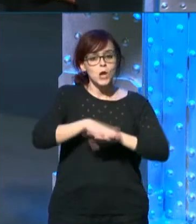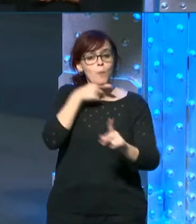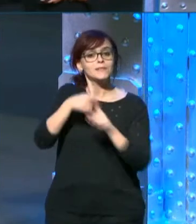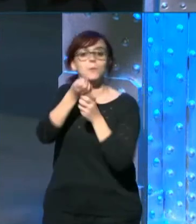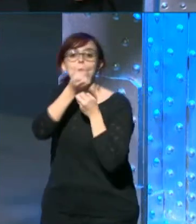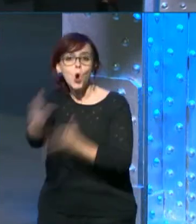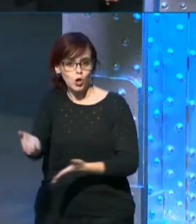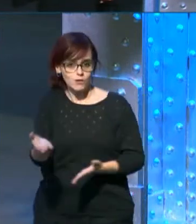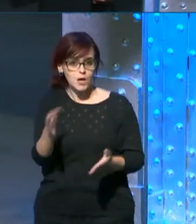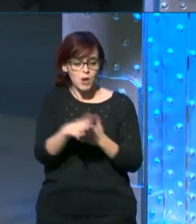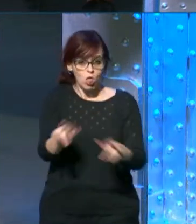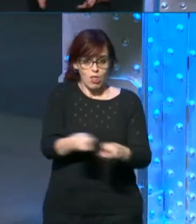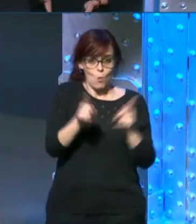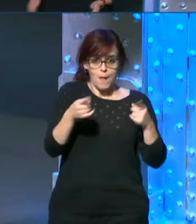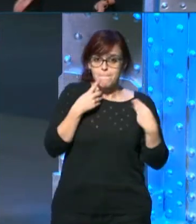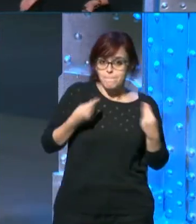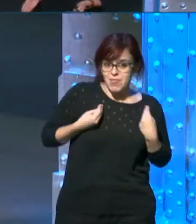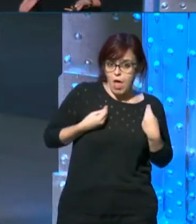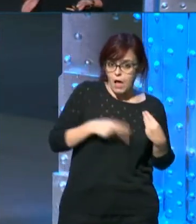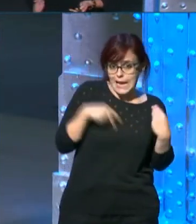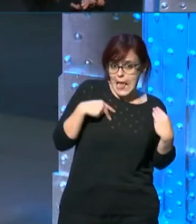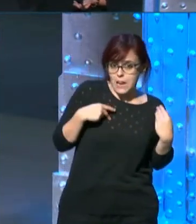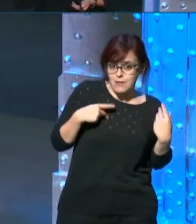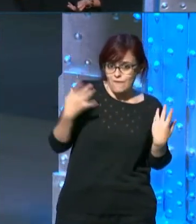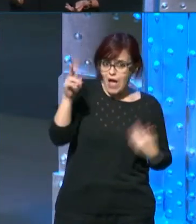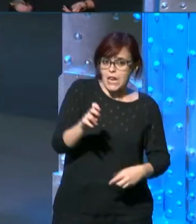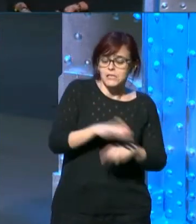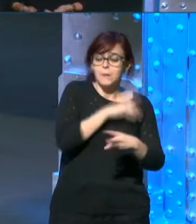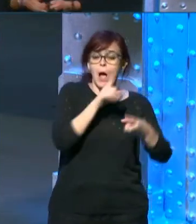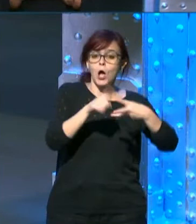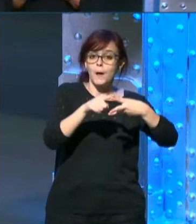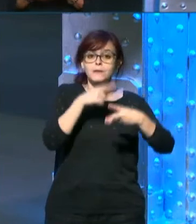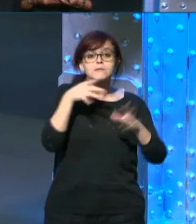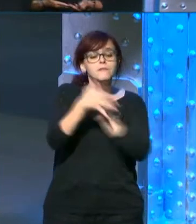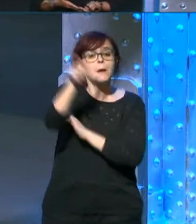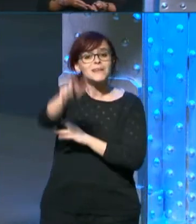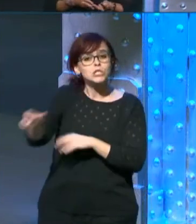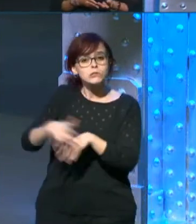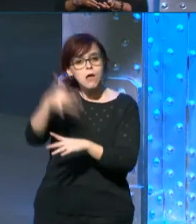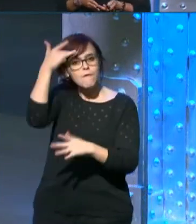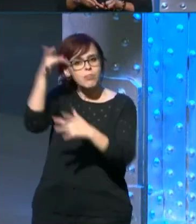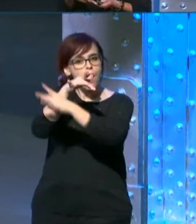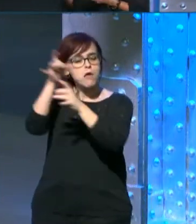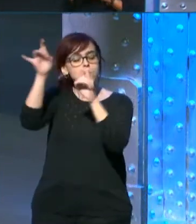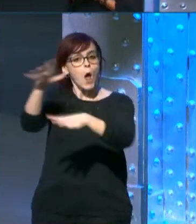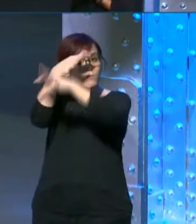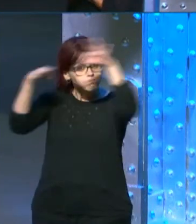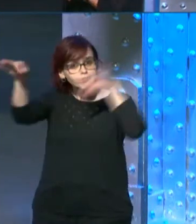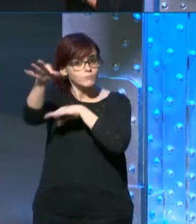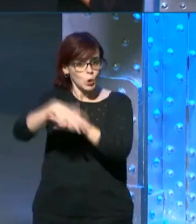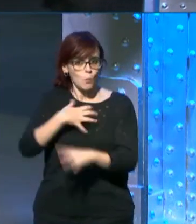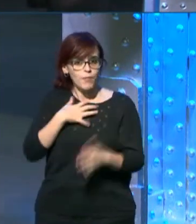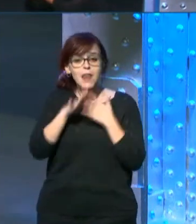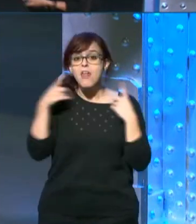esto para requisitos y para la vida misma, no todo el mundo piensa como yo, no todo el mundo razona como yo, no todo el mundo tiene mis necesidades, no todo el mundo